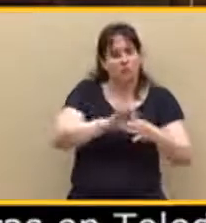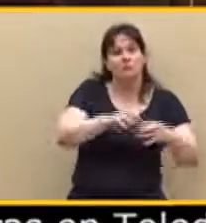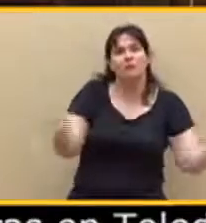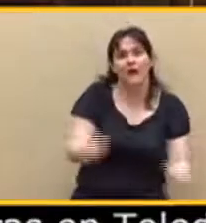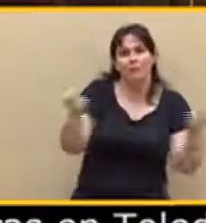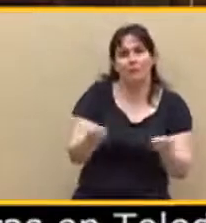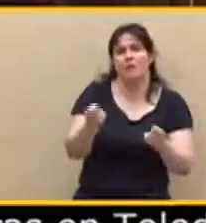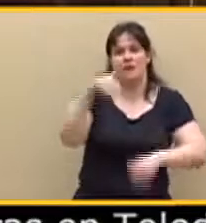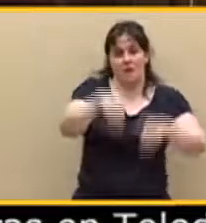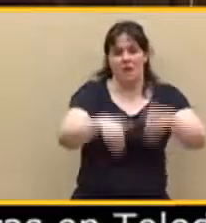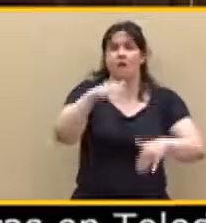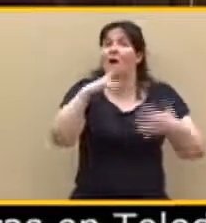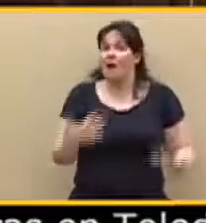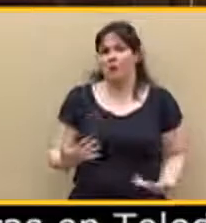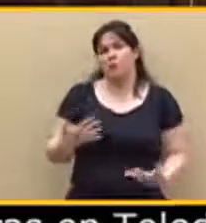ministra Cospedal.